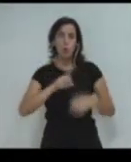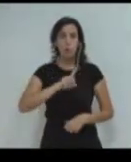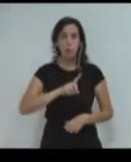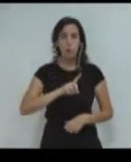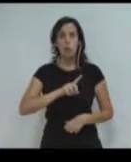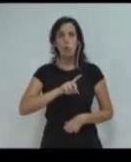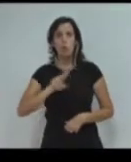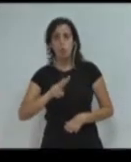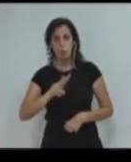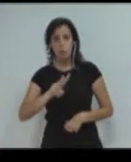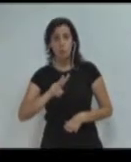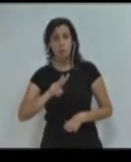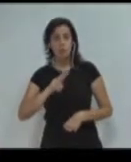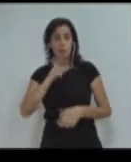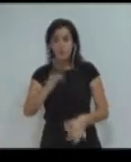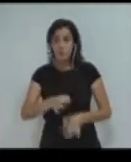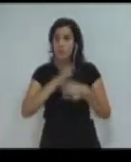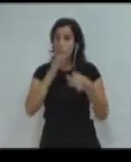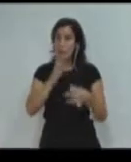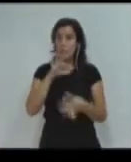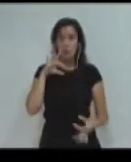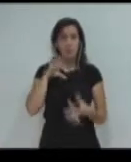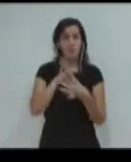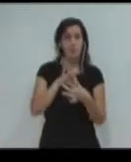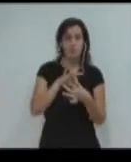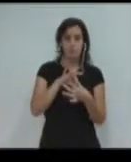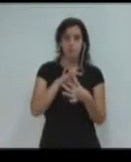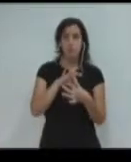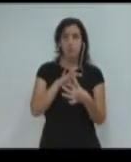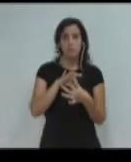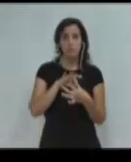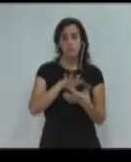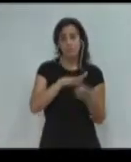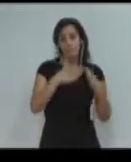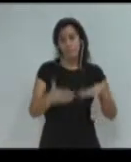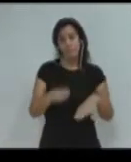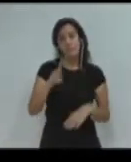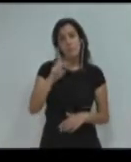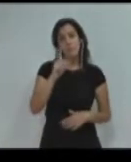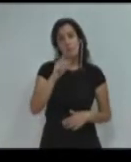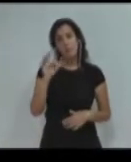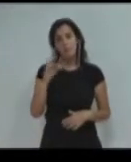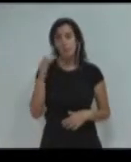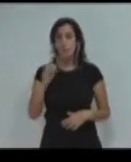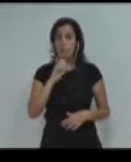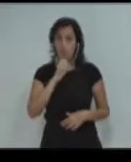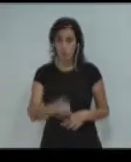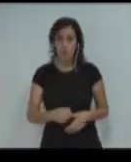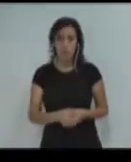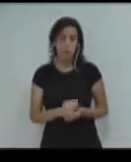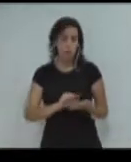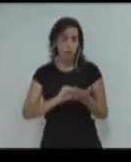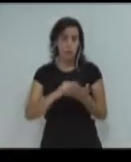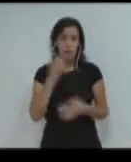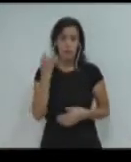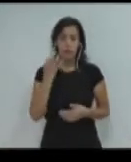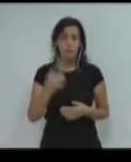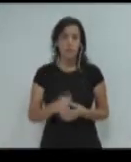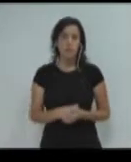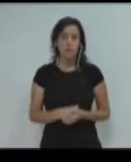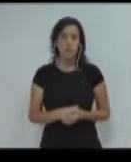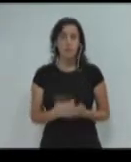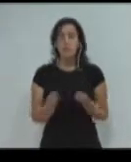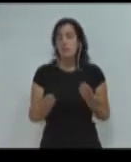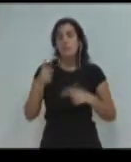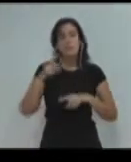eso siempre está enlazado. Sí que es verdad que al pasarlo a PDF hay que indicarlo, en muchos casos. Es que